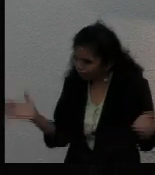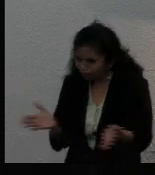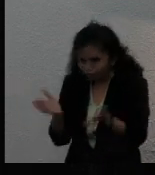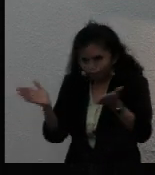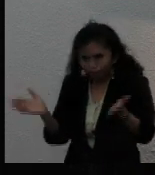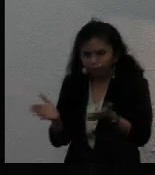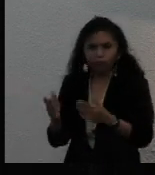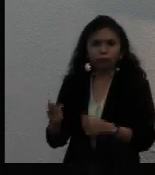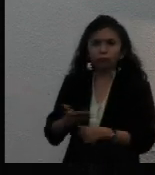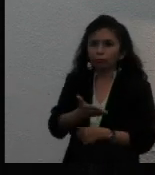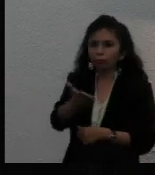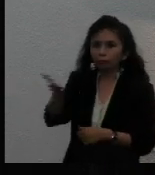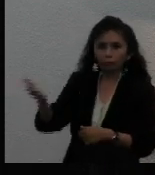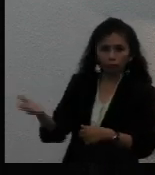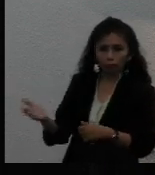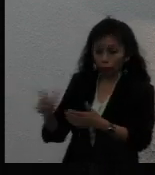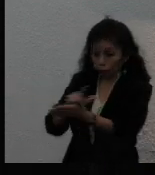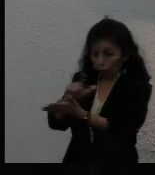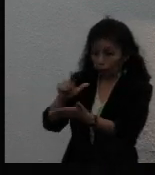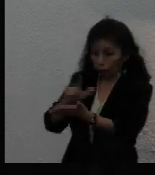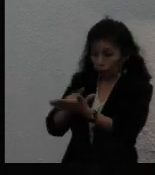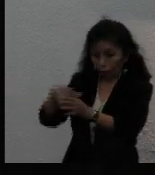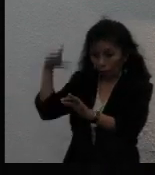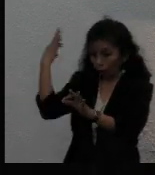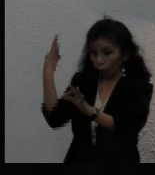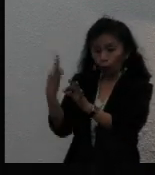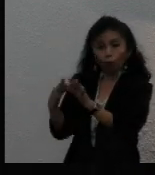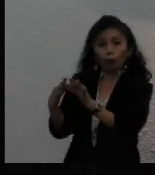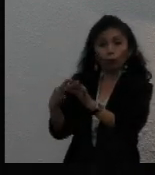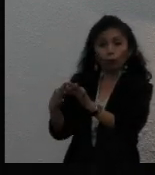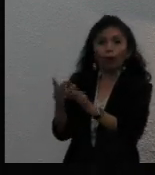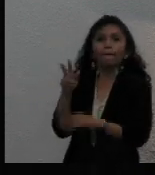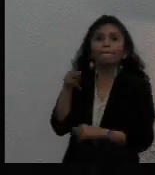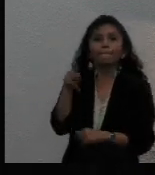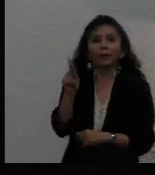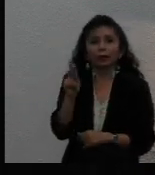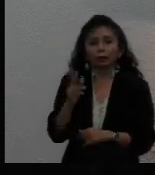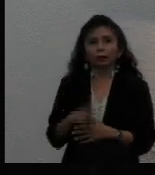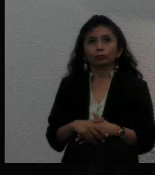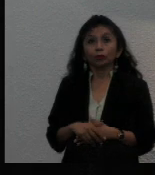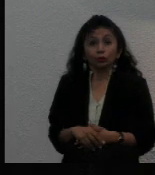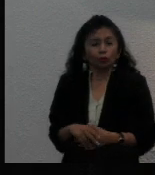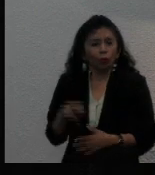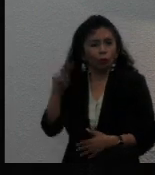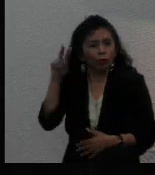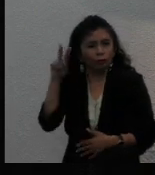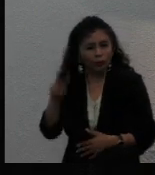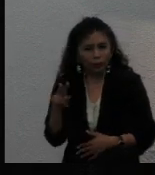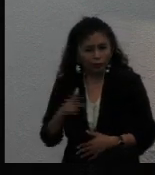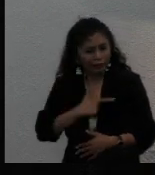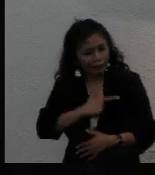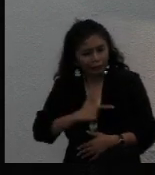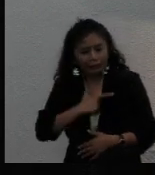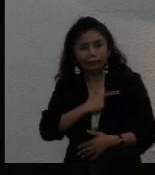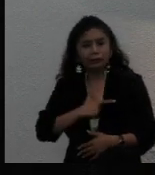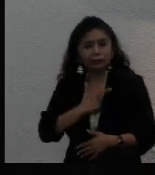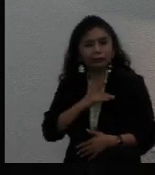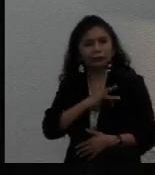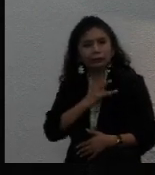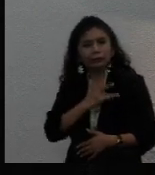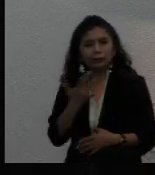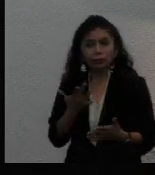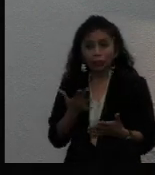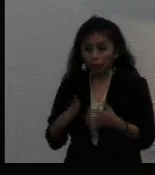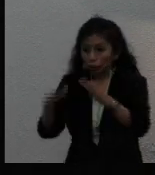observancia de las obligaciones constitucionales establecidas. Sin embargo, lo que realmente me congratula es que se